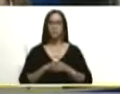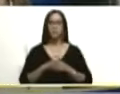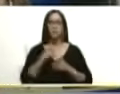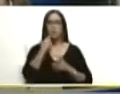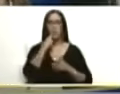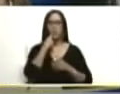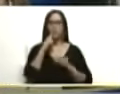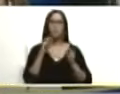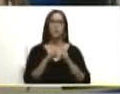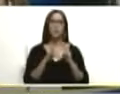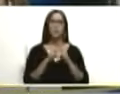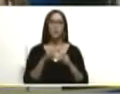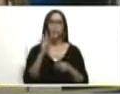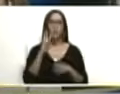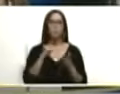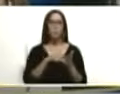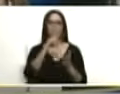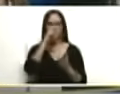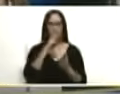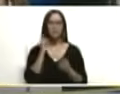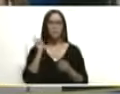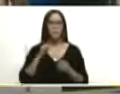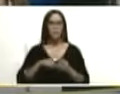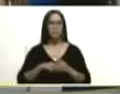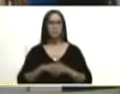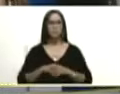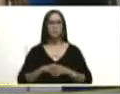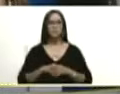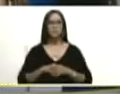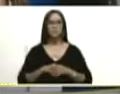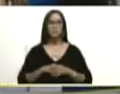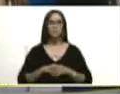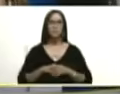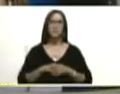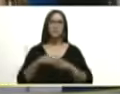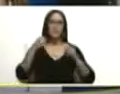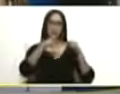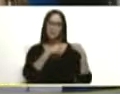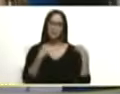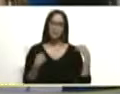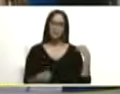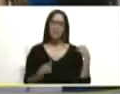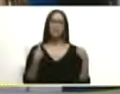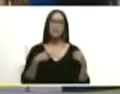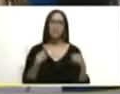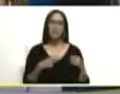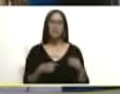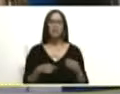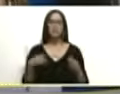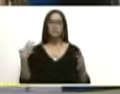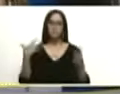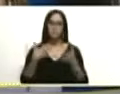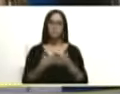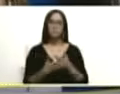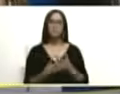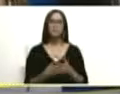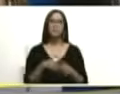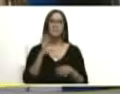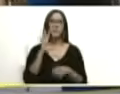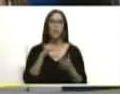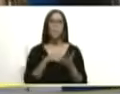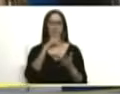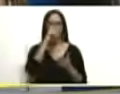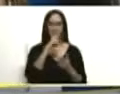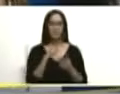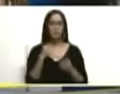se conocen 4.000 años también, avistamientos. Y de China tienen continuidad histórica el Estado chino, 5.000